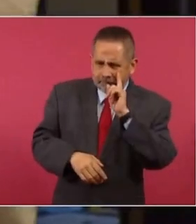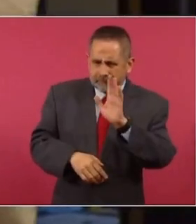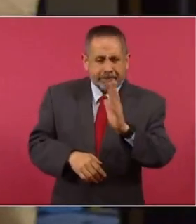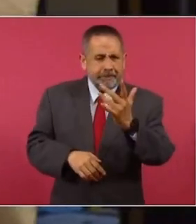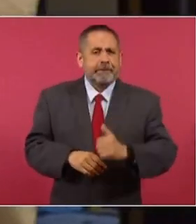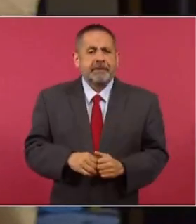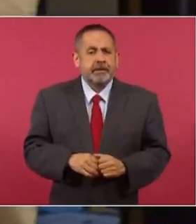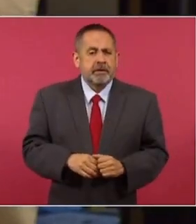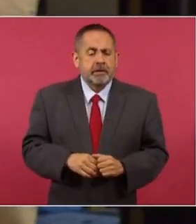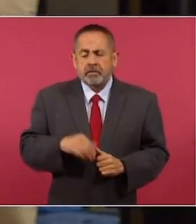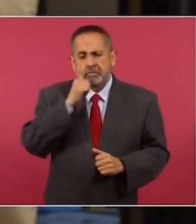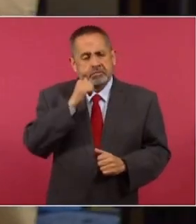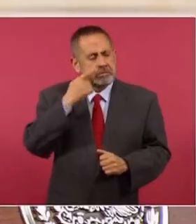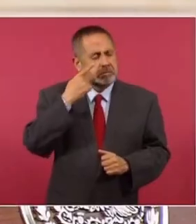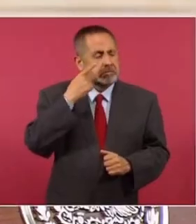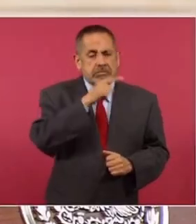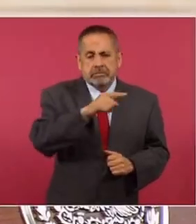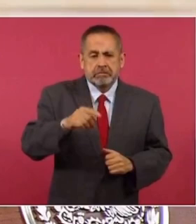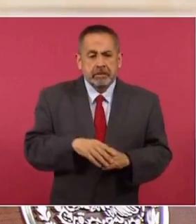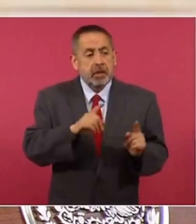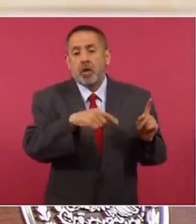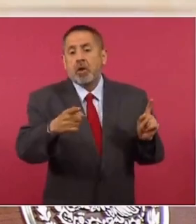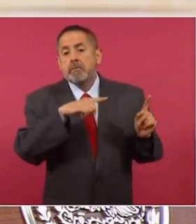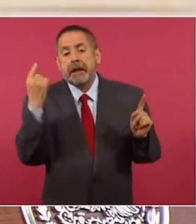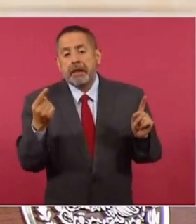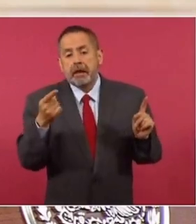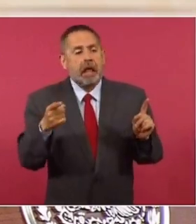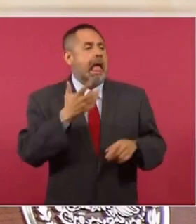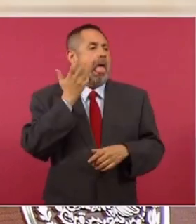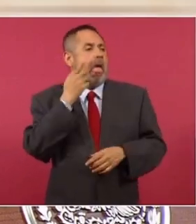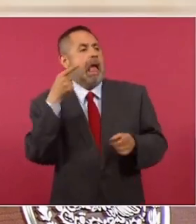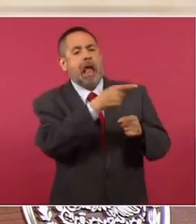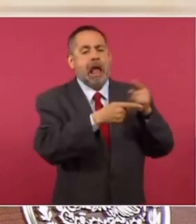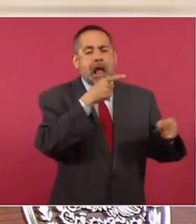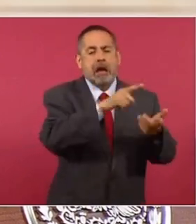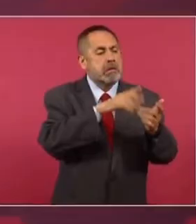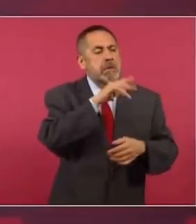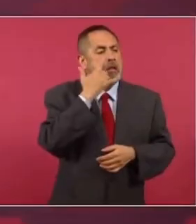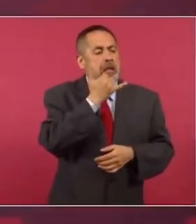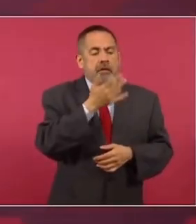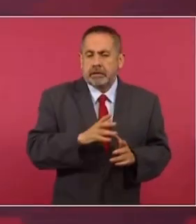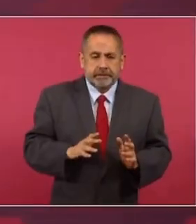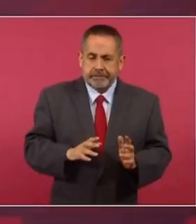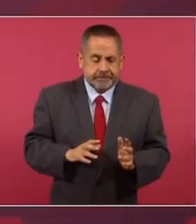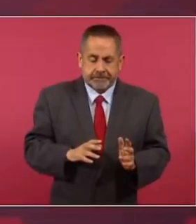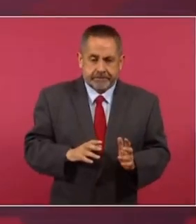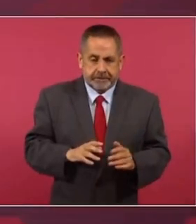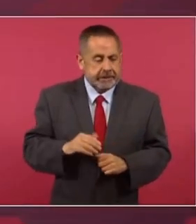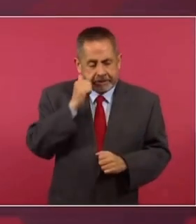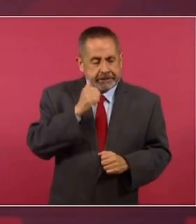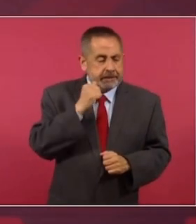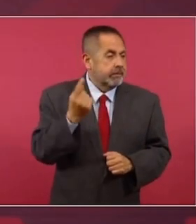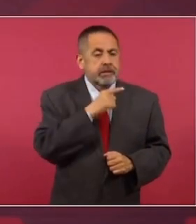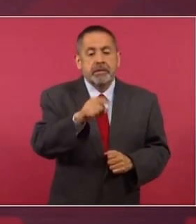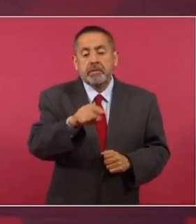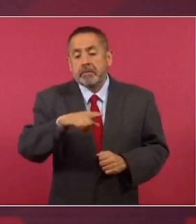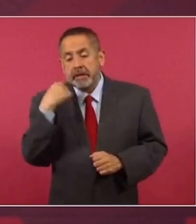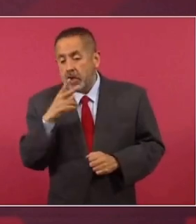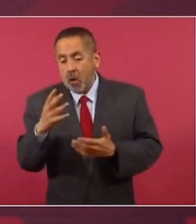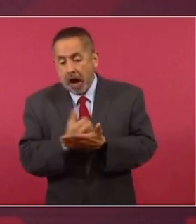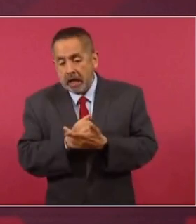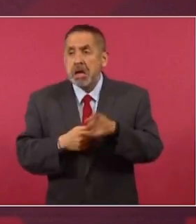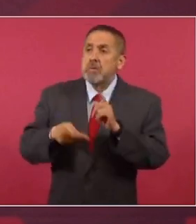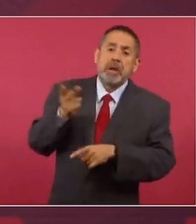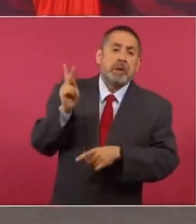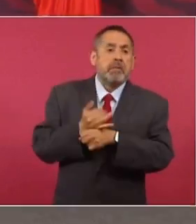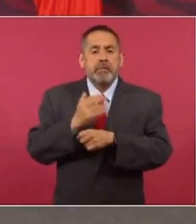general, o sea, es común de que los que pierden, ¿sí?, en una licitación siempre buscan inconformarse. Y si no